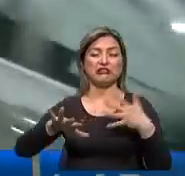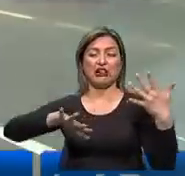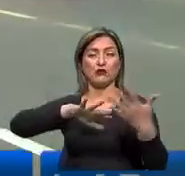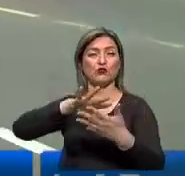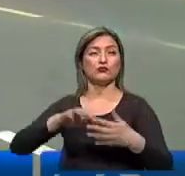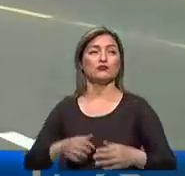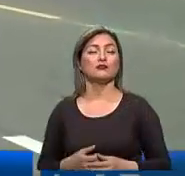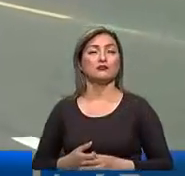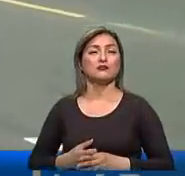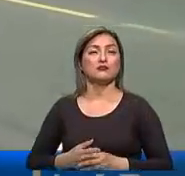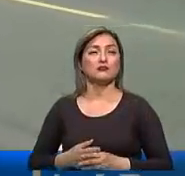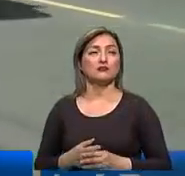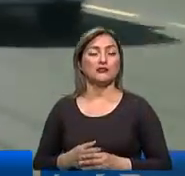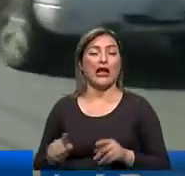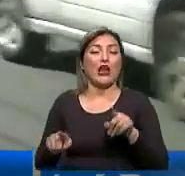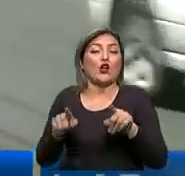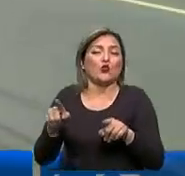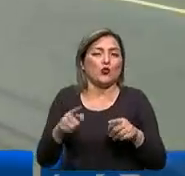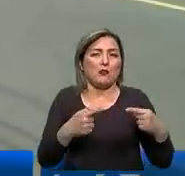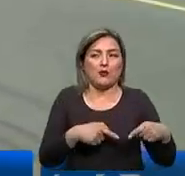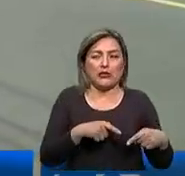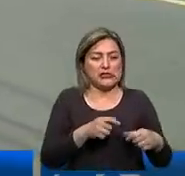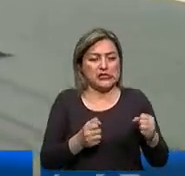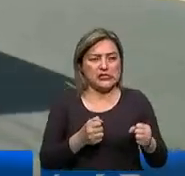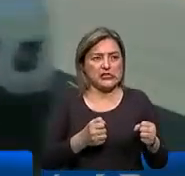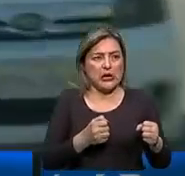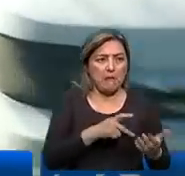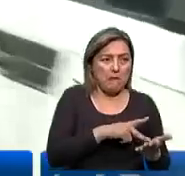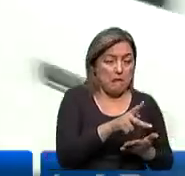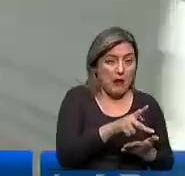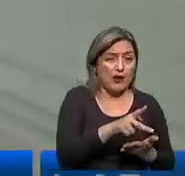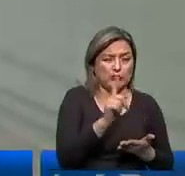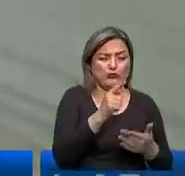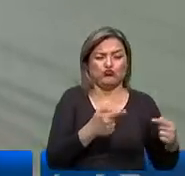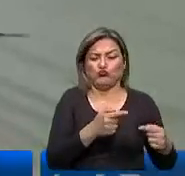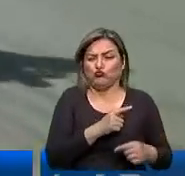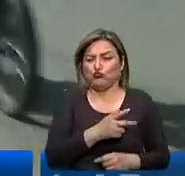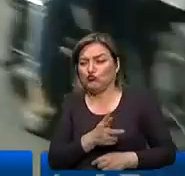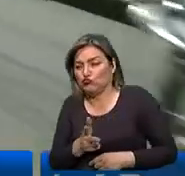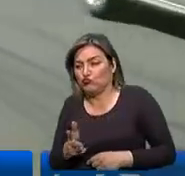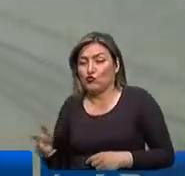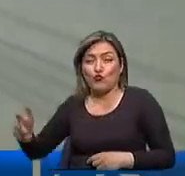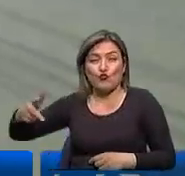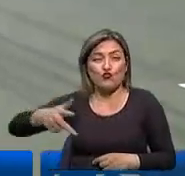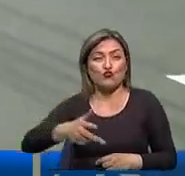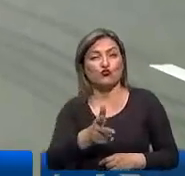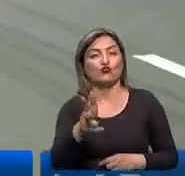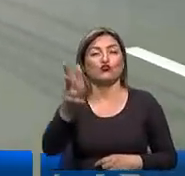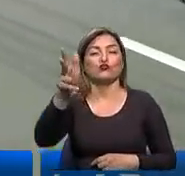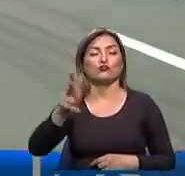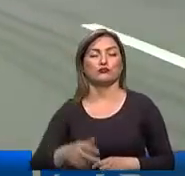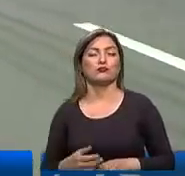que, para evitar el peaje en la parte de abajo, necesariamente tienen que salir por aquí para salir a la